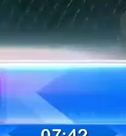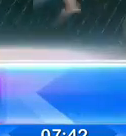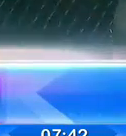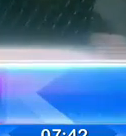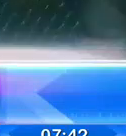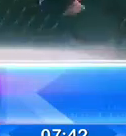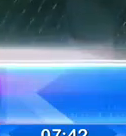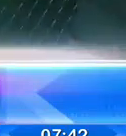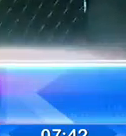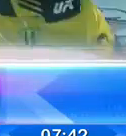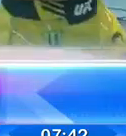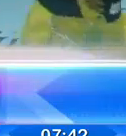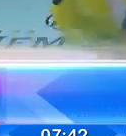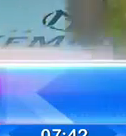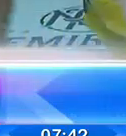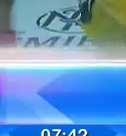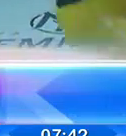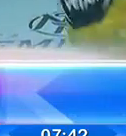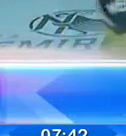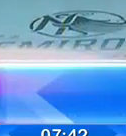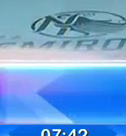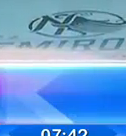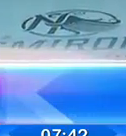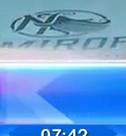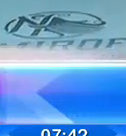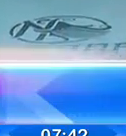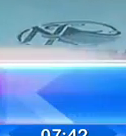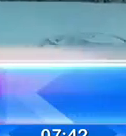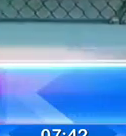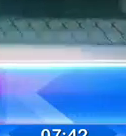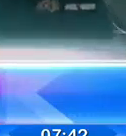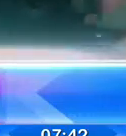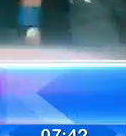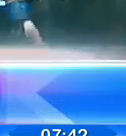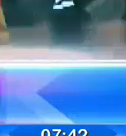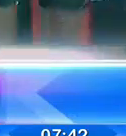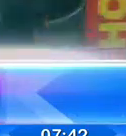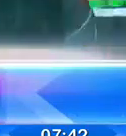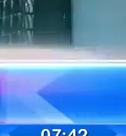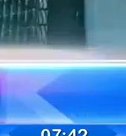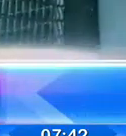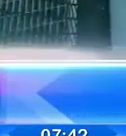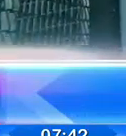demostró madurez y sabiduría. Esto lo contamos al retornar. Ya venimos.